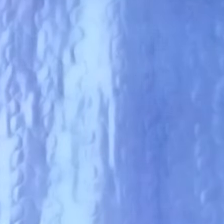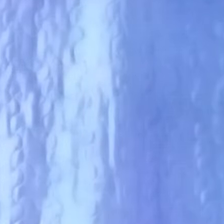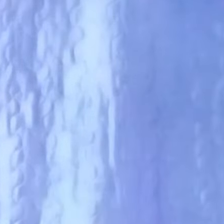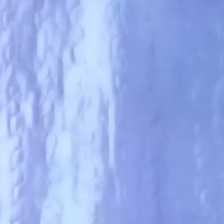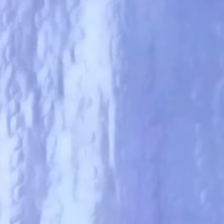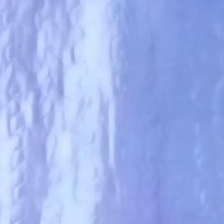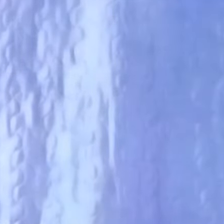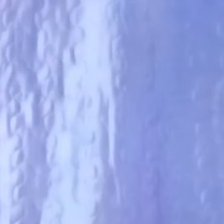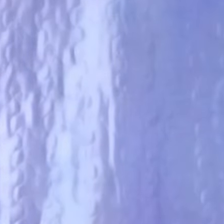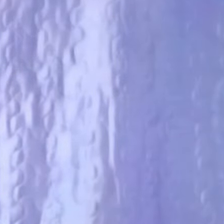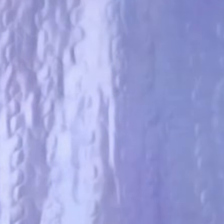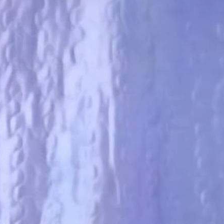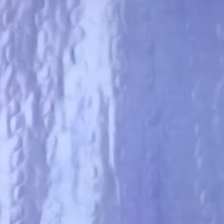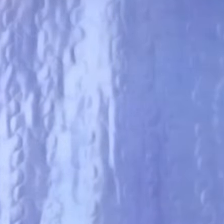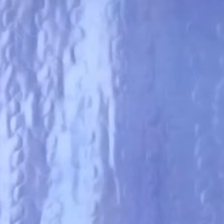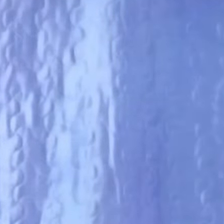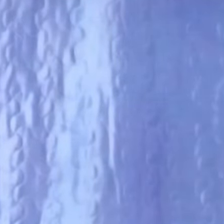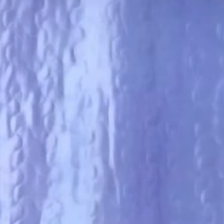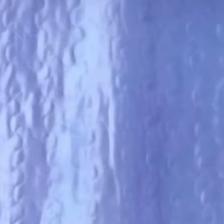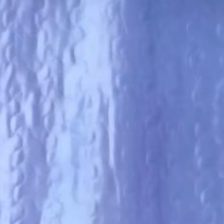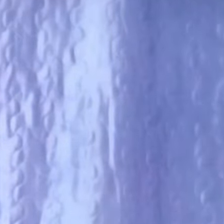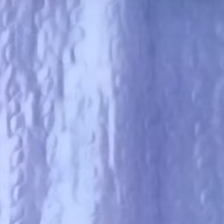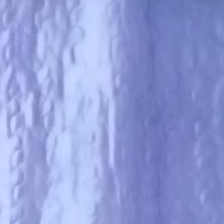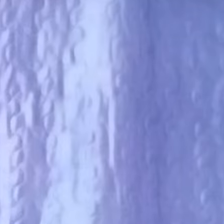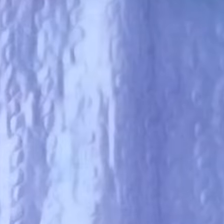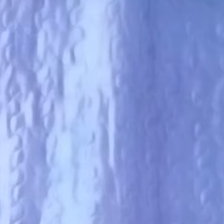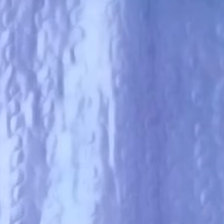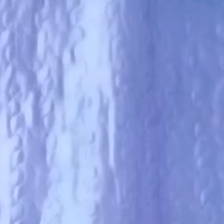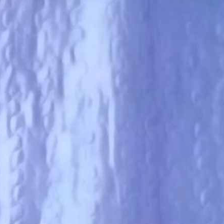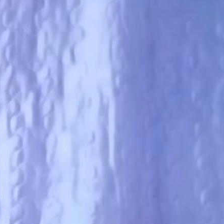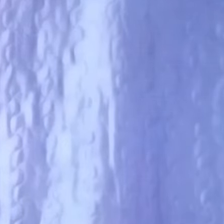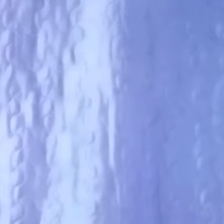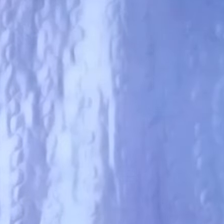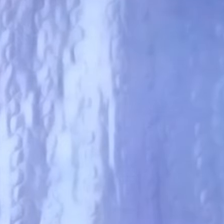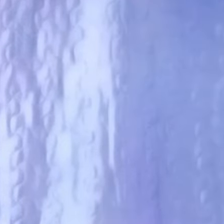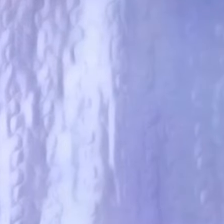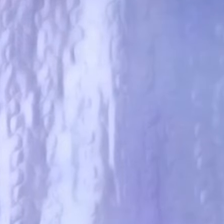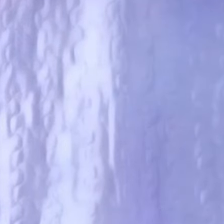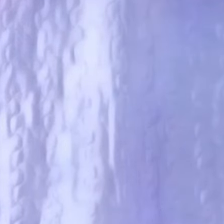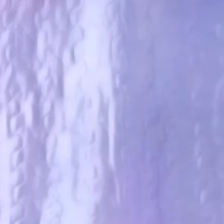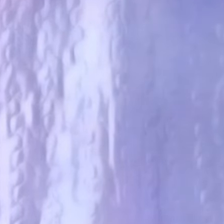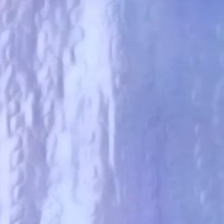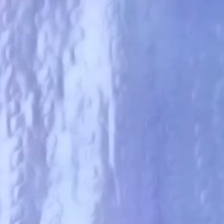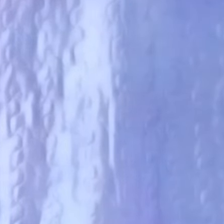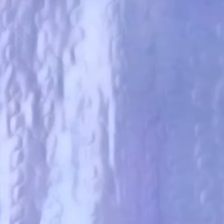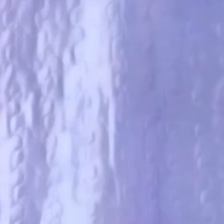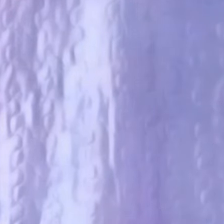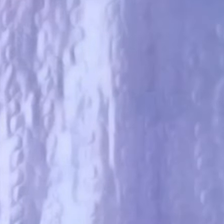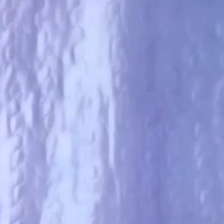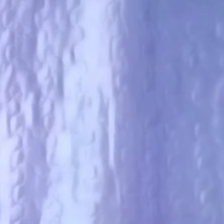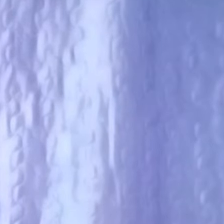atrajo muchísimo ese sitio. Todo lo que